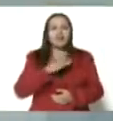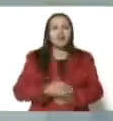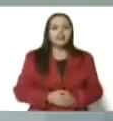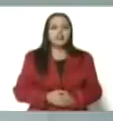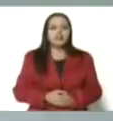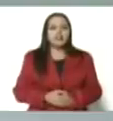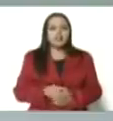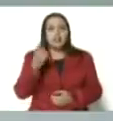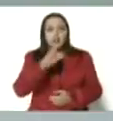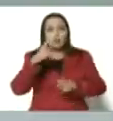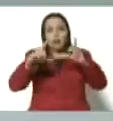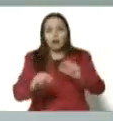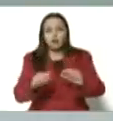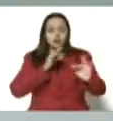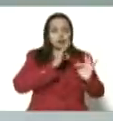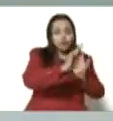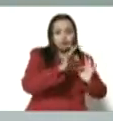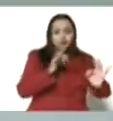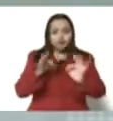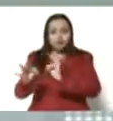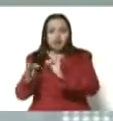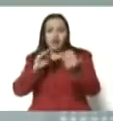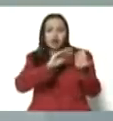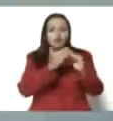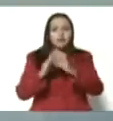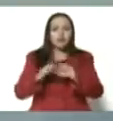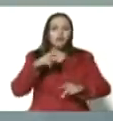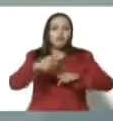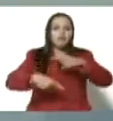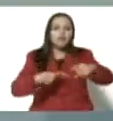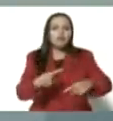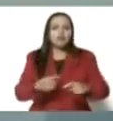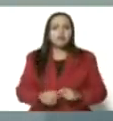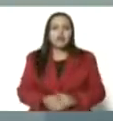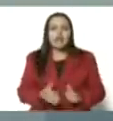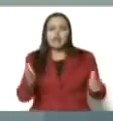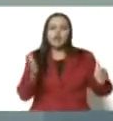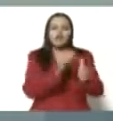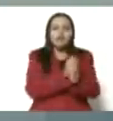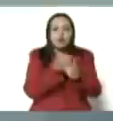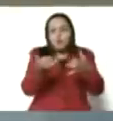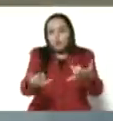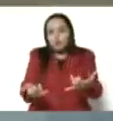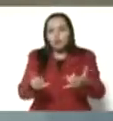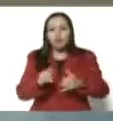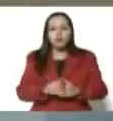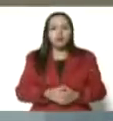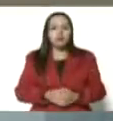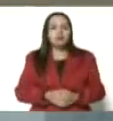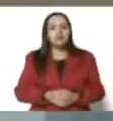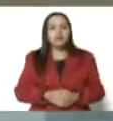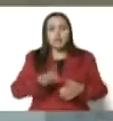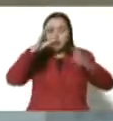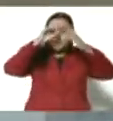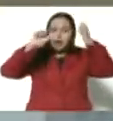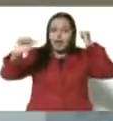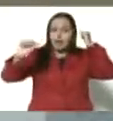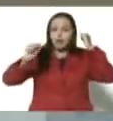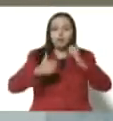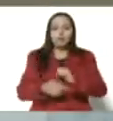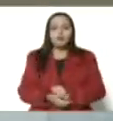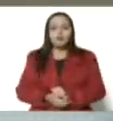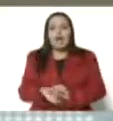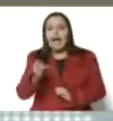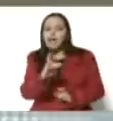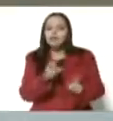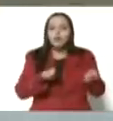reducir la transmisión comunitaria en un proceso donde nos encontramos en este momento, estimado embajador, en